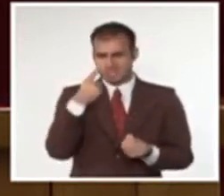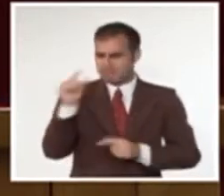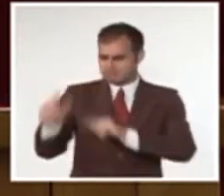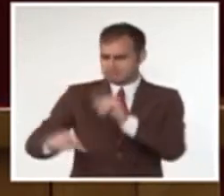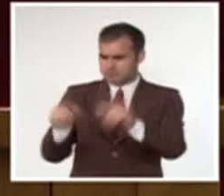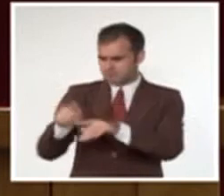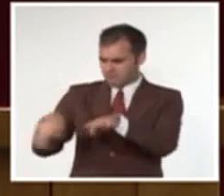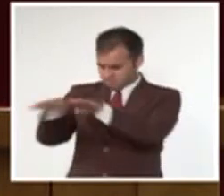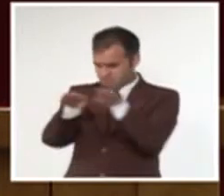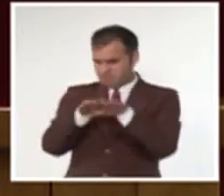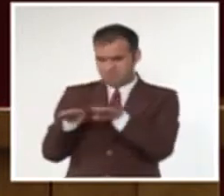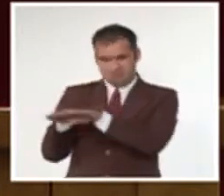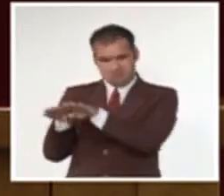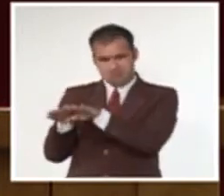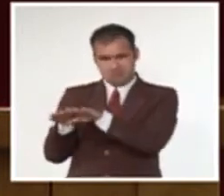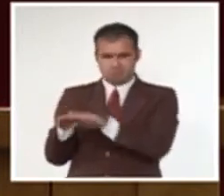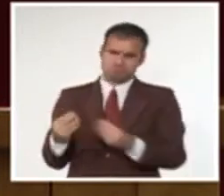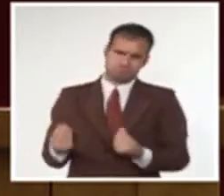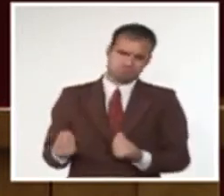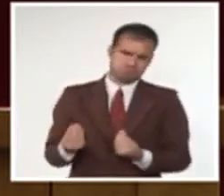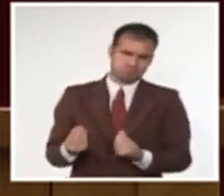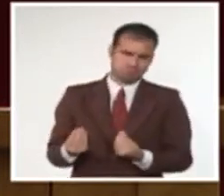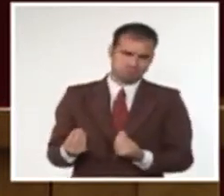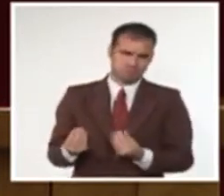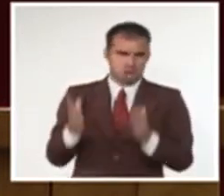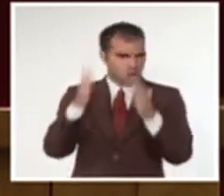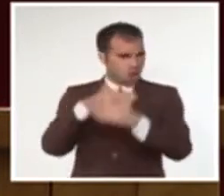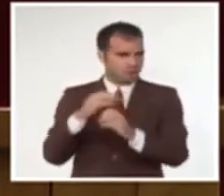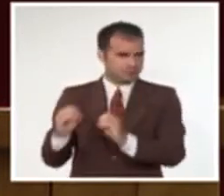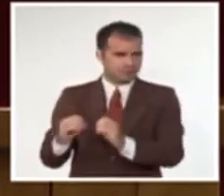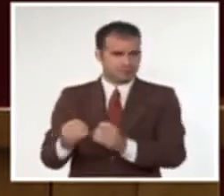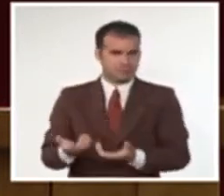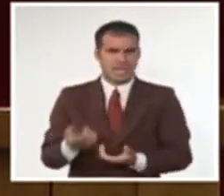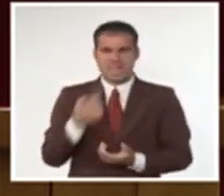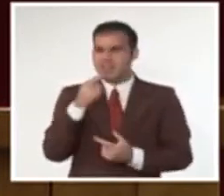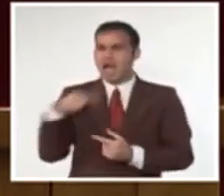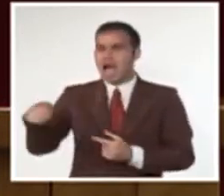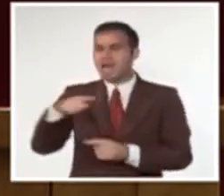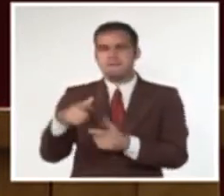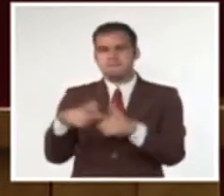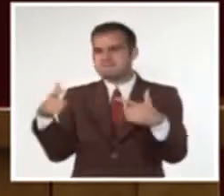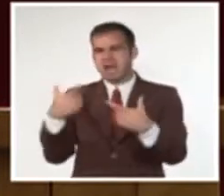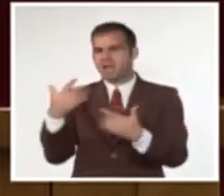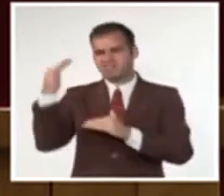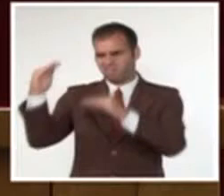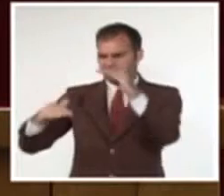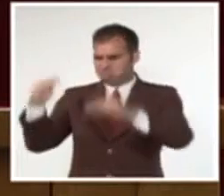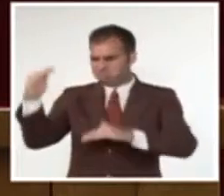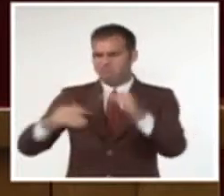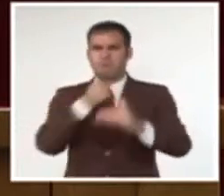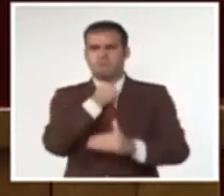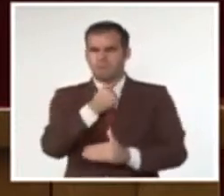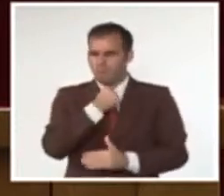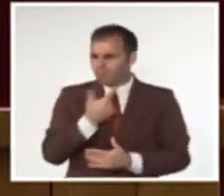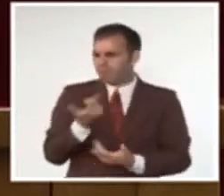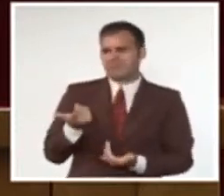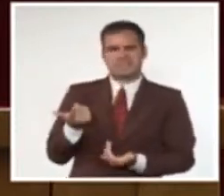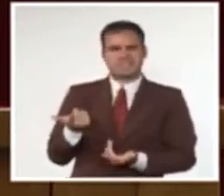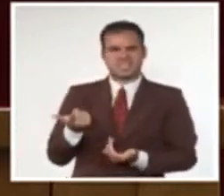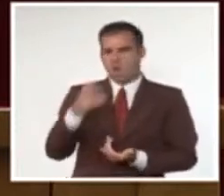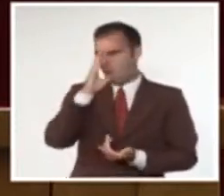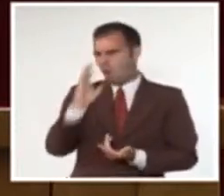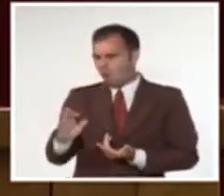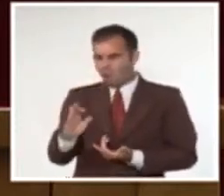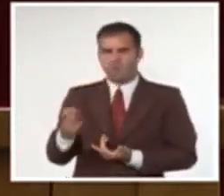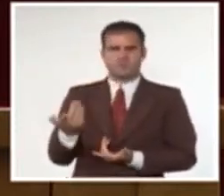para todas las personas. Promueve la desigualdad, el egoísmo, la pobreza, el odio,